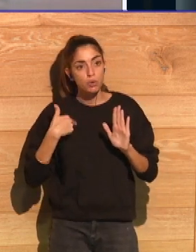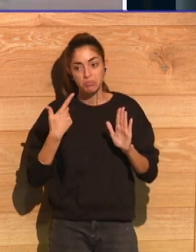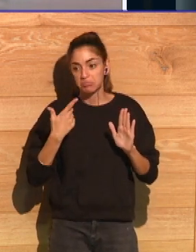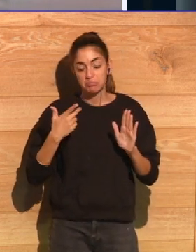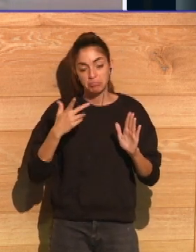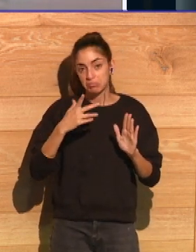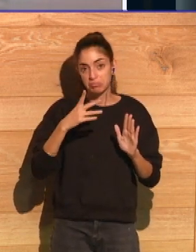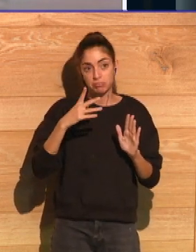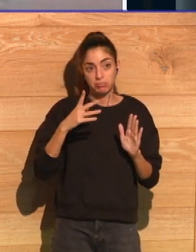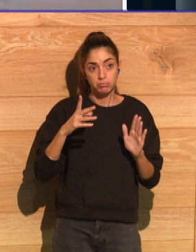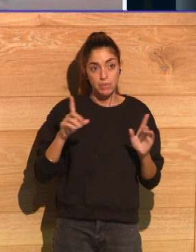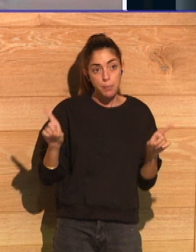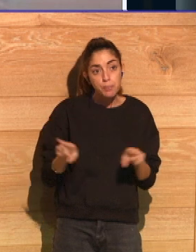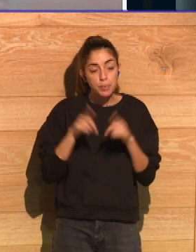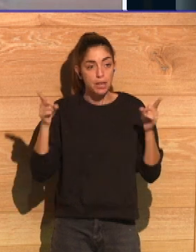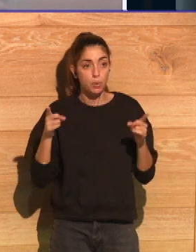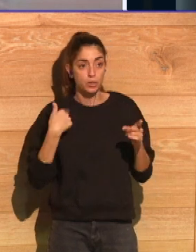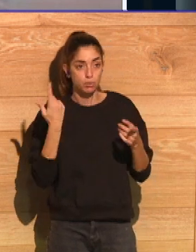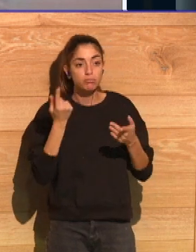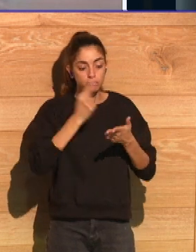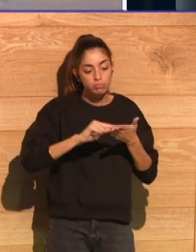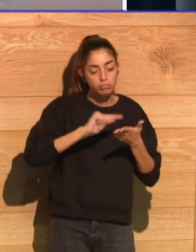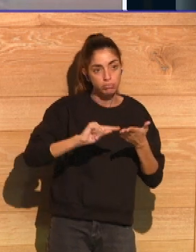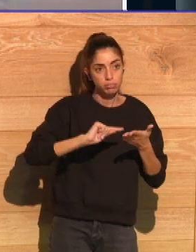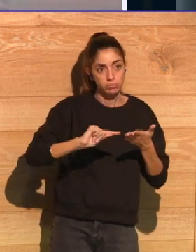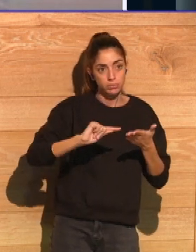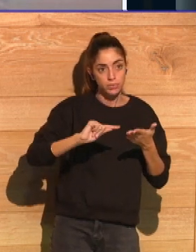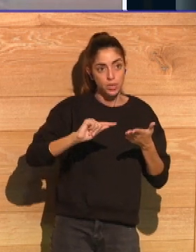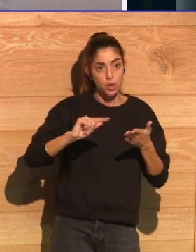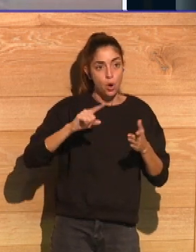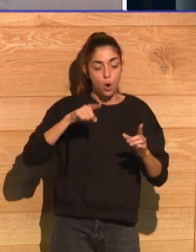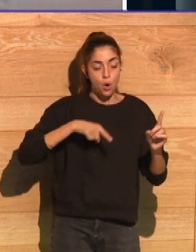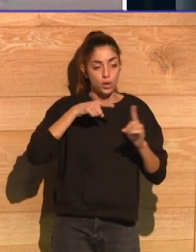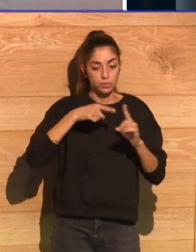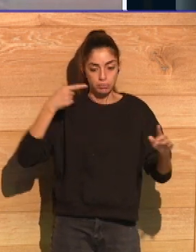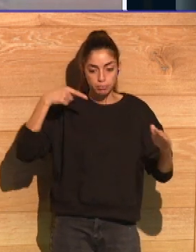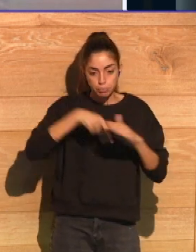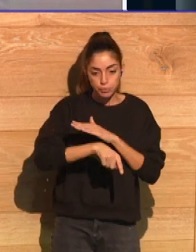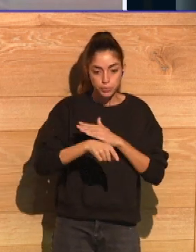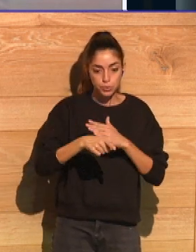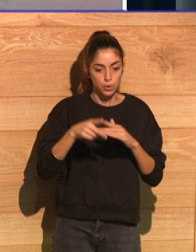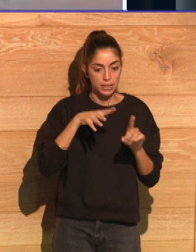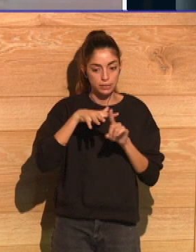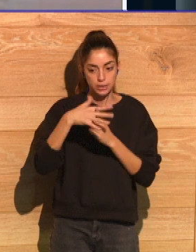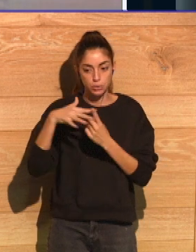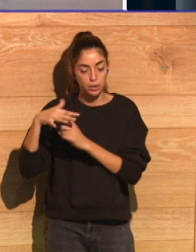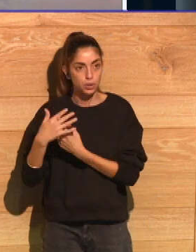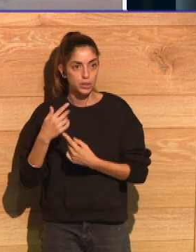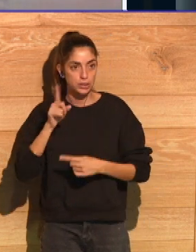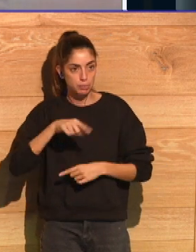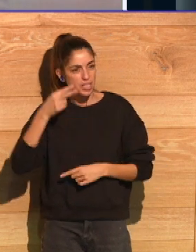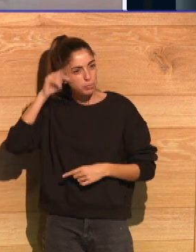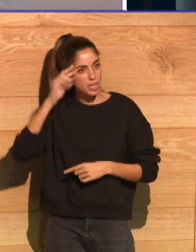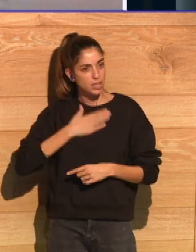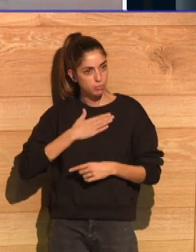sea, me dejé entrar con total profundidad en esas circunstancias mías personales.